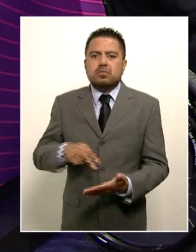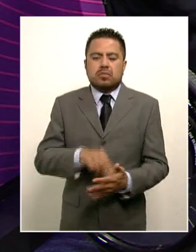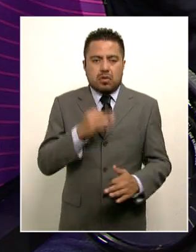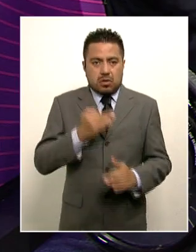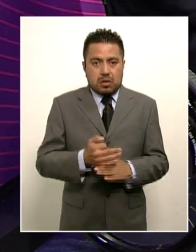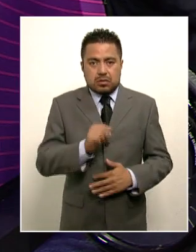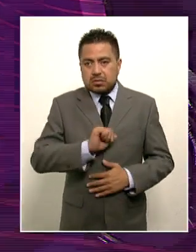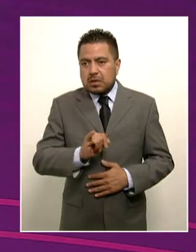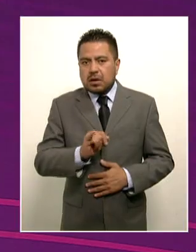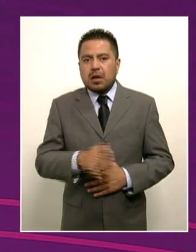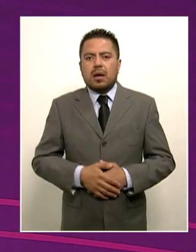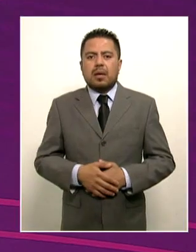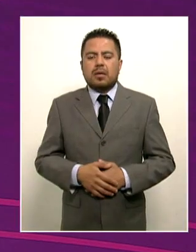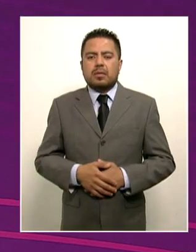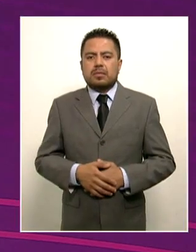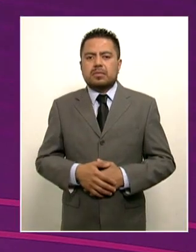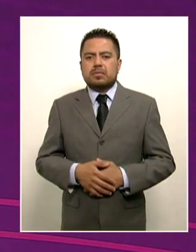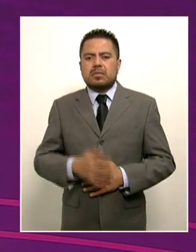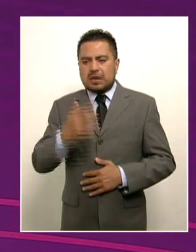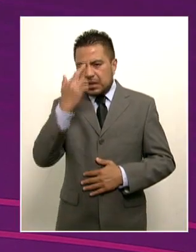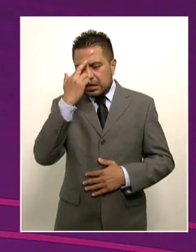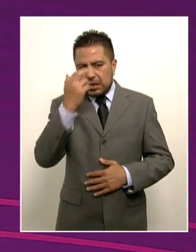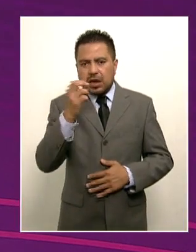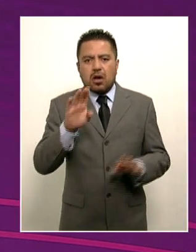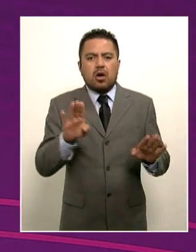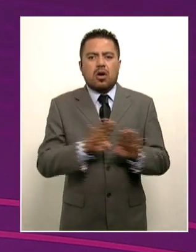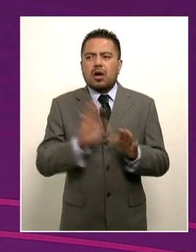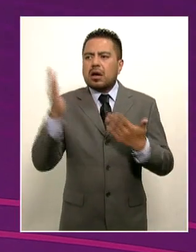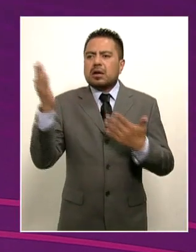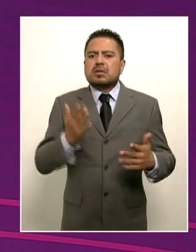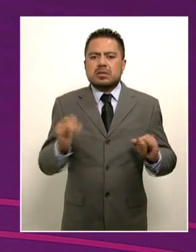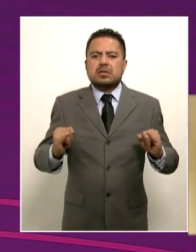Y pues la razón de cómo llego al Instituto